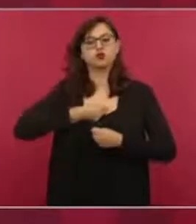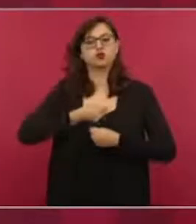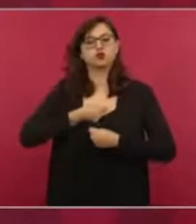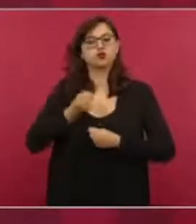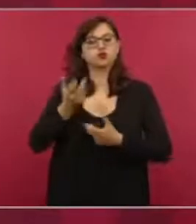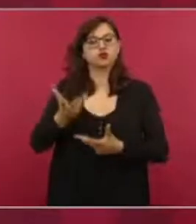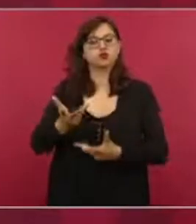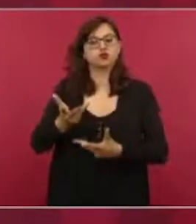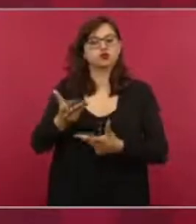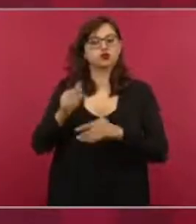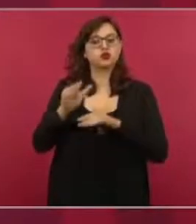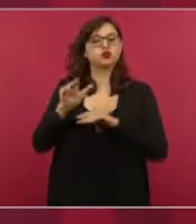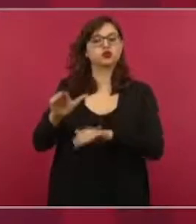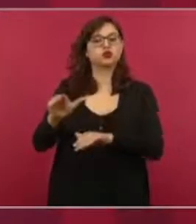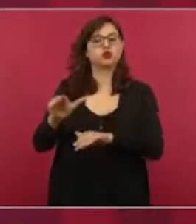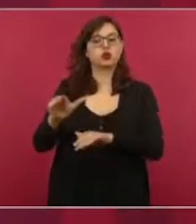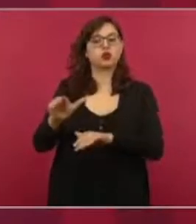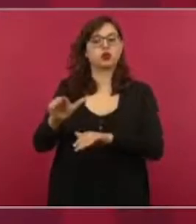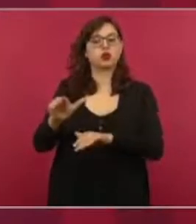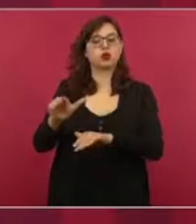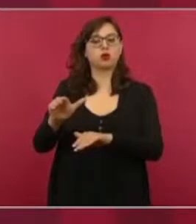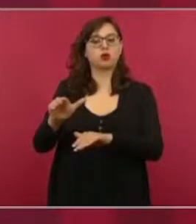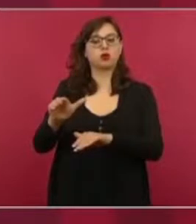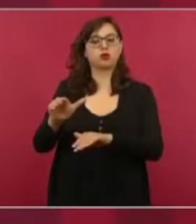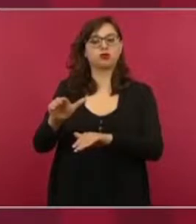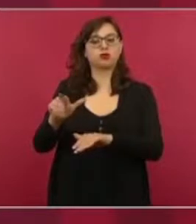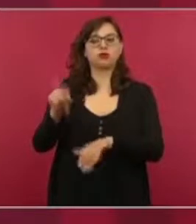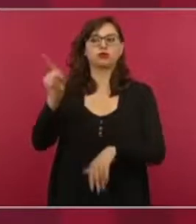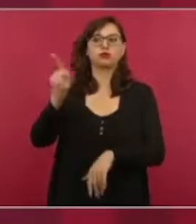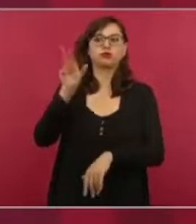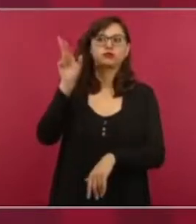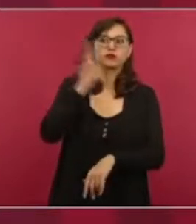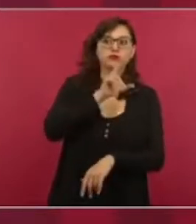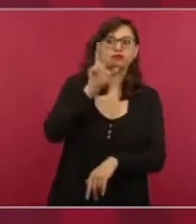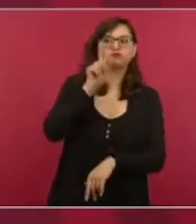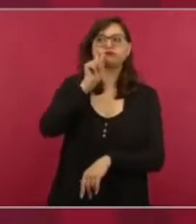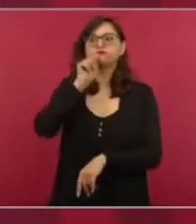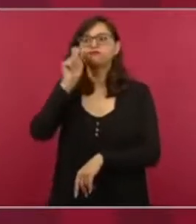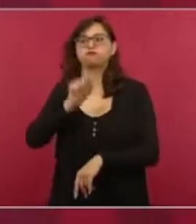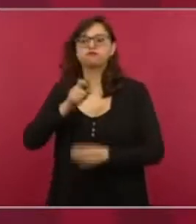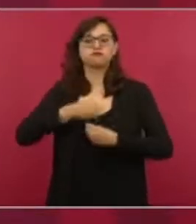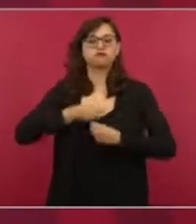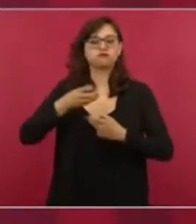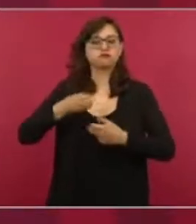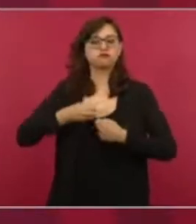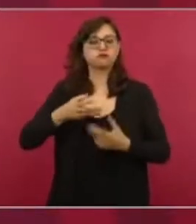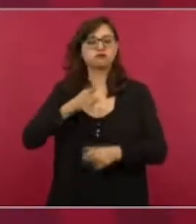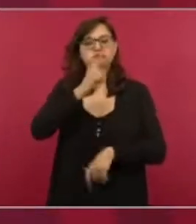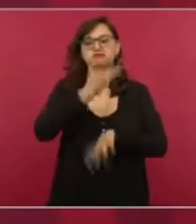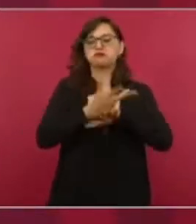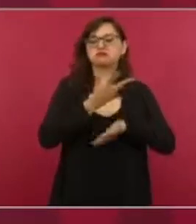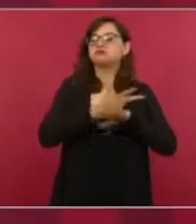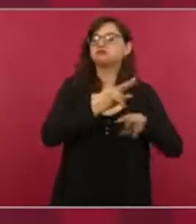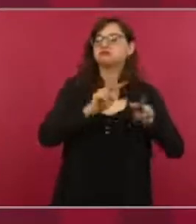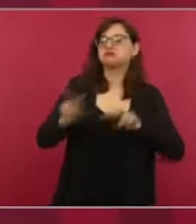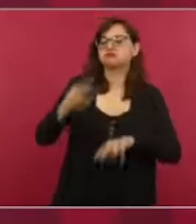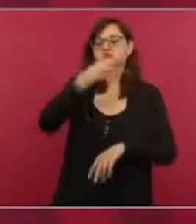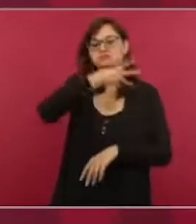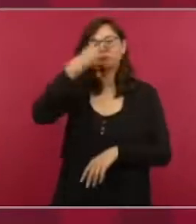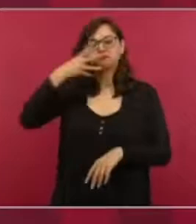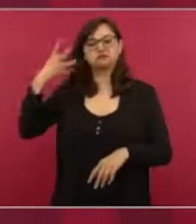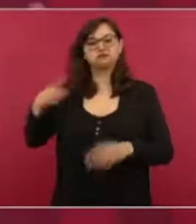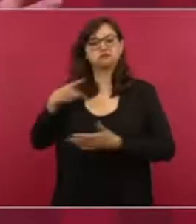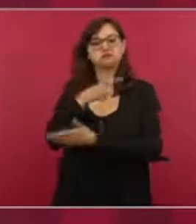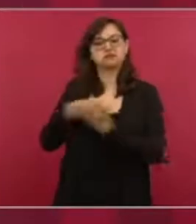relación a la invasión rusa a Ucrania. Como